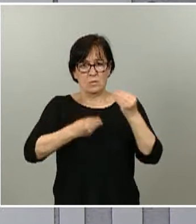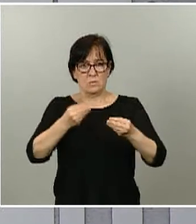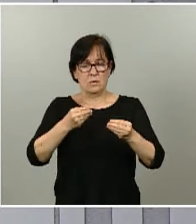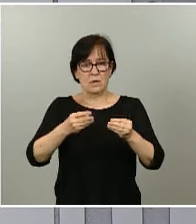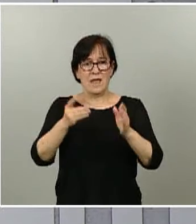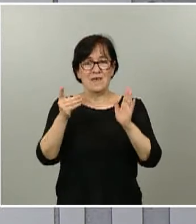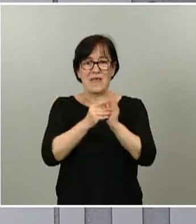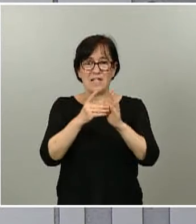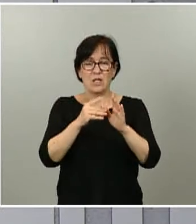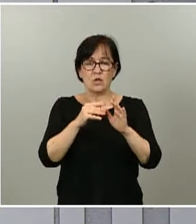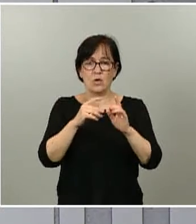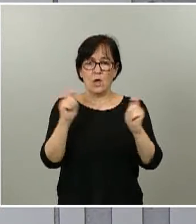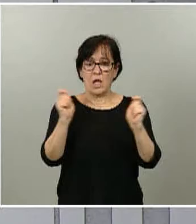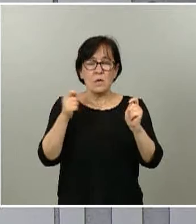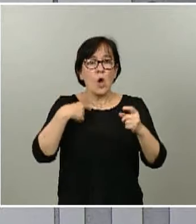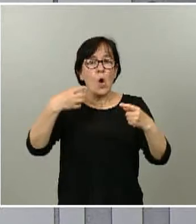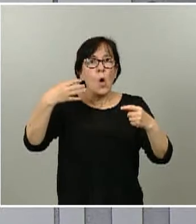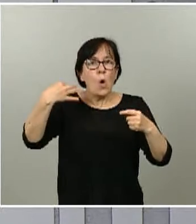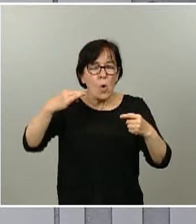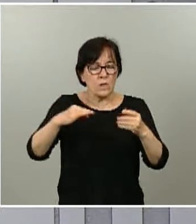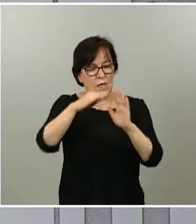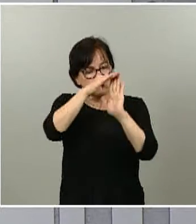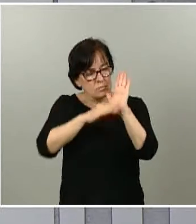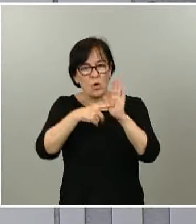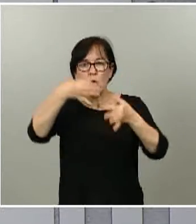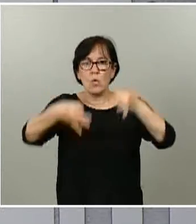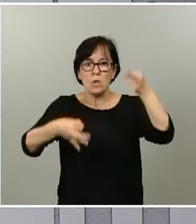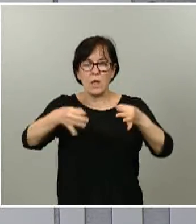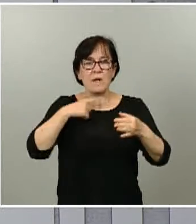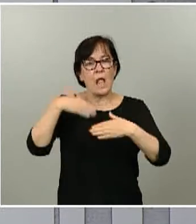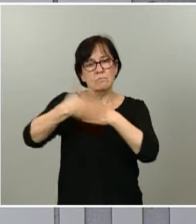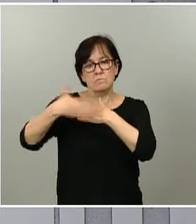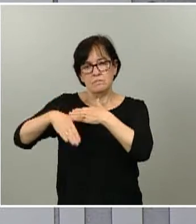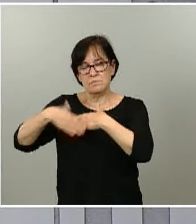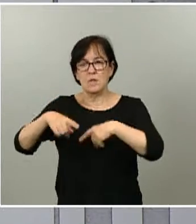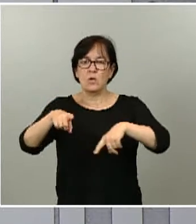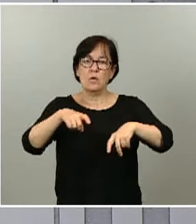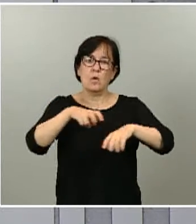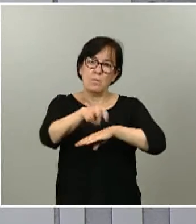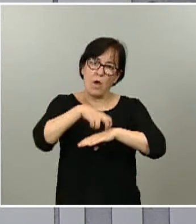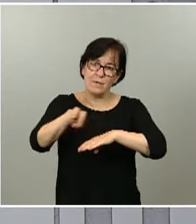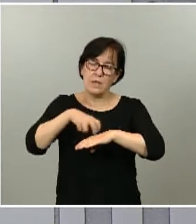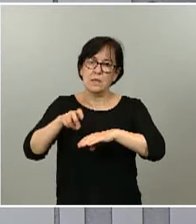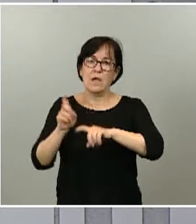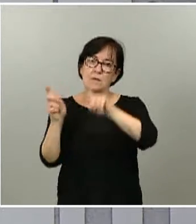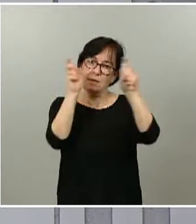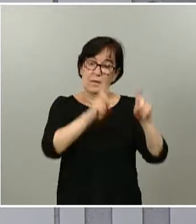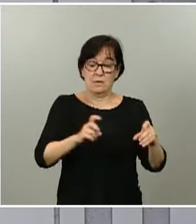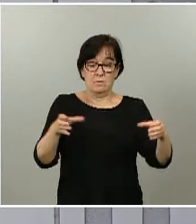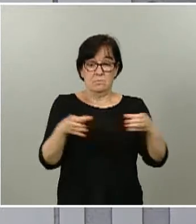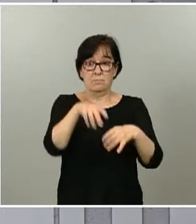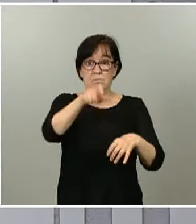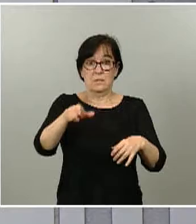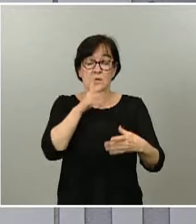único instrumento jurídico posible para restringir la movilidad del conjunto de los ciudadanos, y algunos